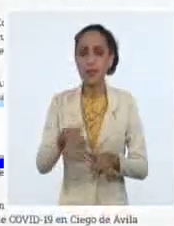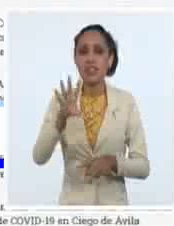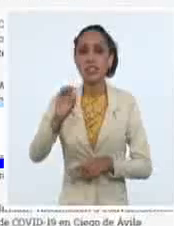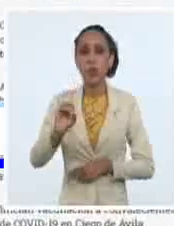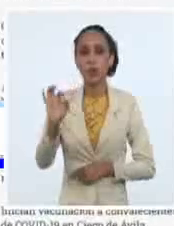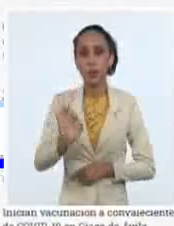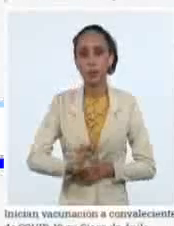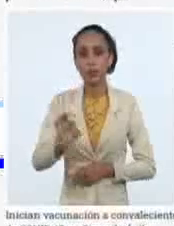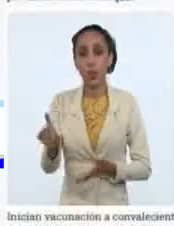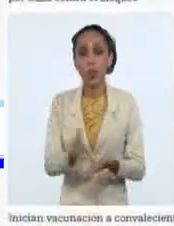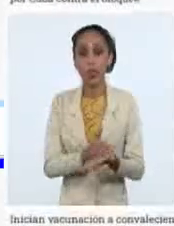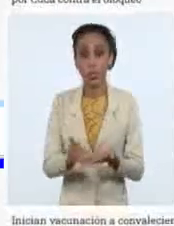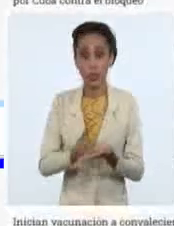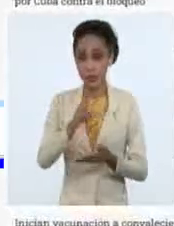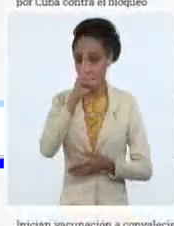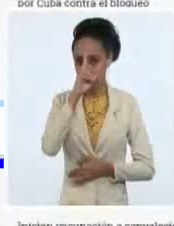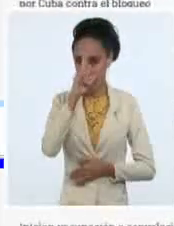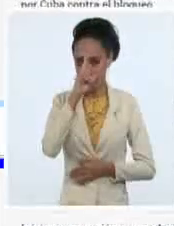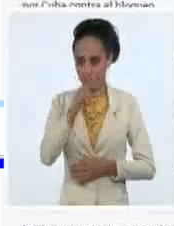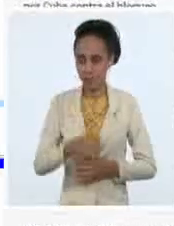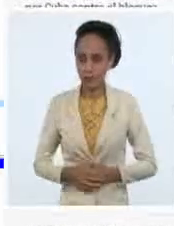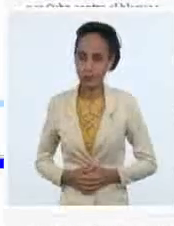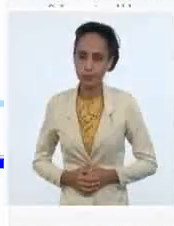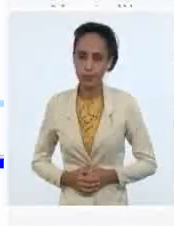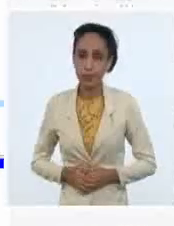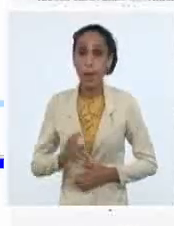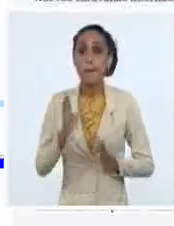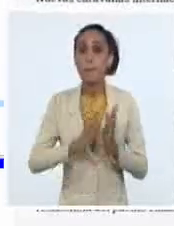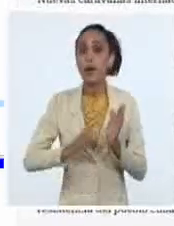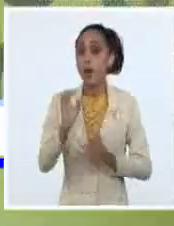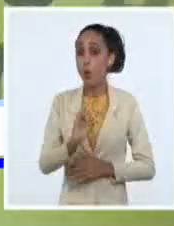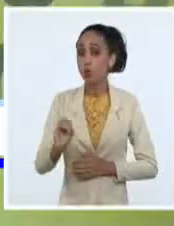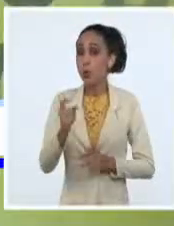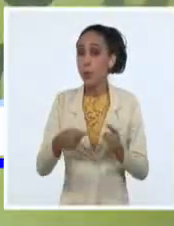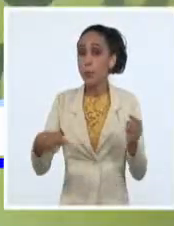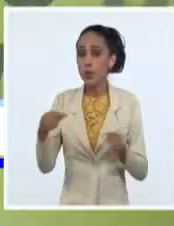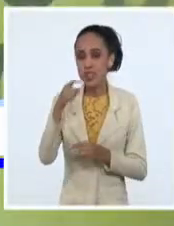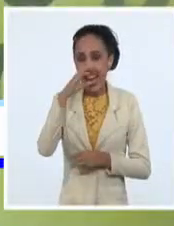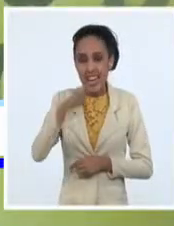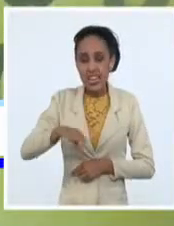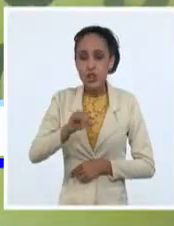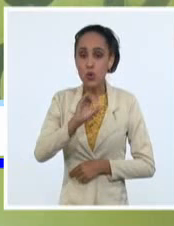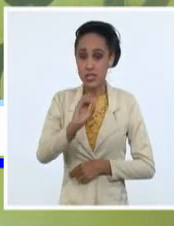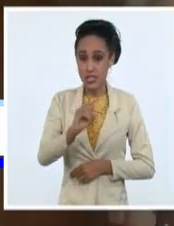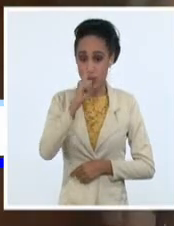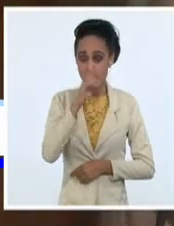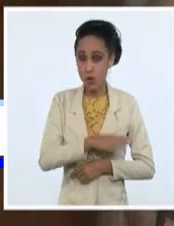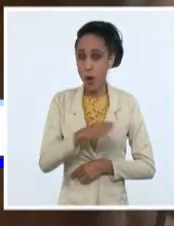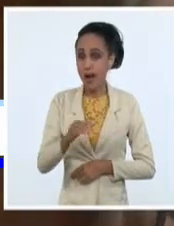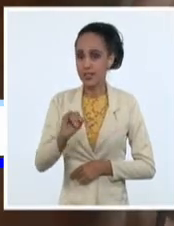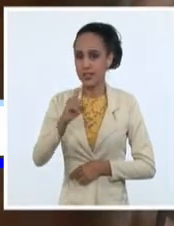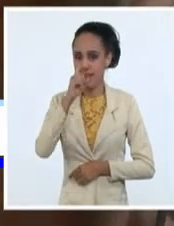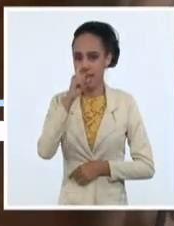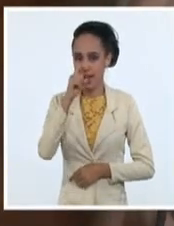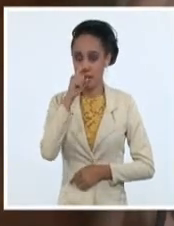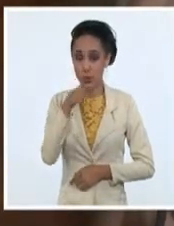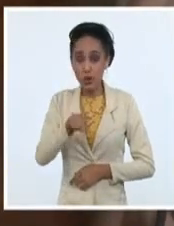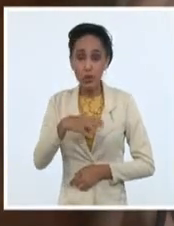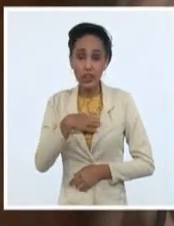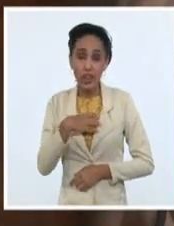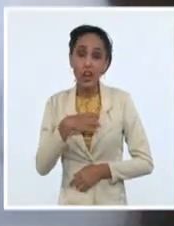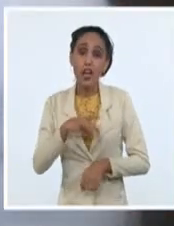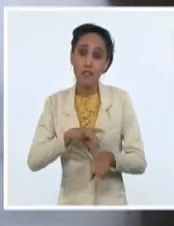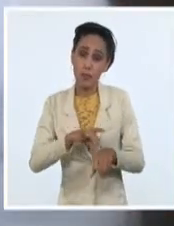ciento de las dietas médicas que llevan ese alimento y en octubre se prioriza a los niños de 0 a 6 años de edad a quienes tienen enfermedades crónicas